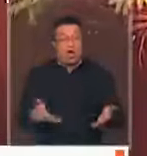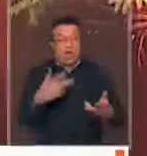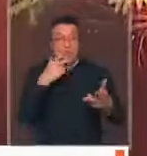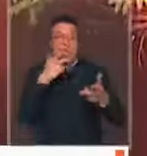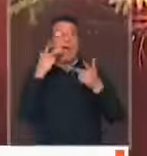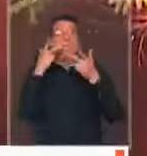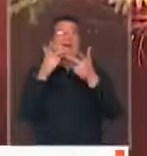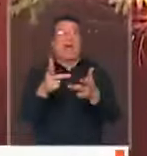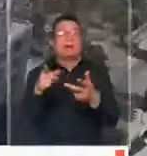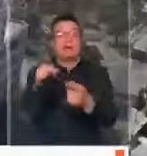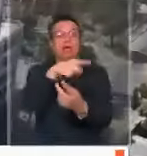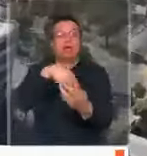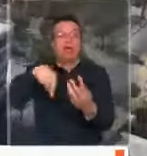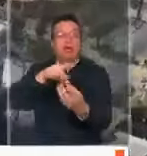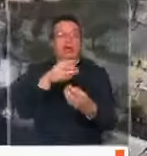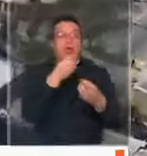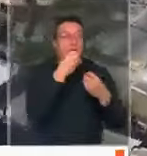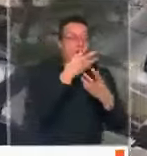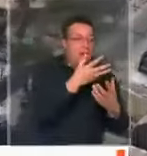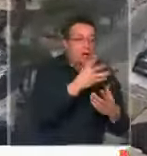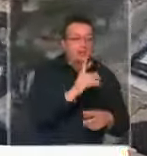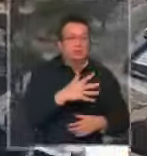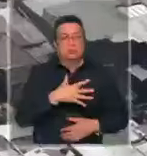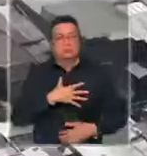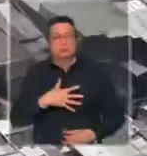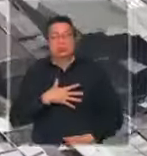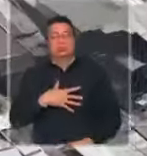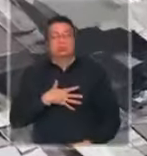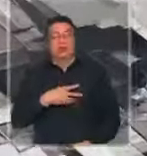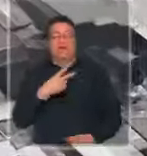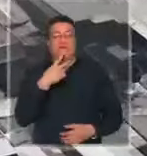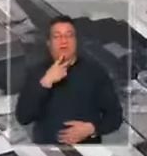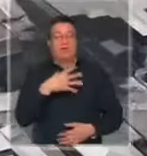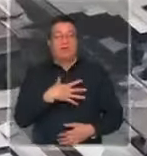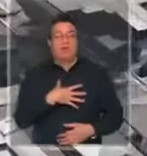amenazada y teme hablar, viviendo con miedo.